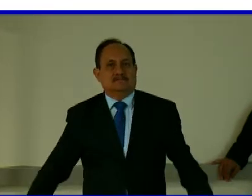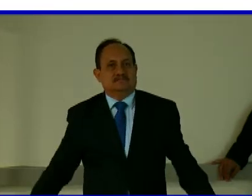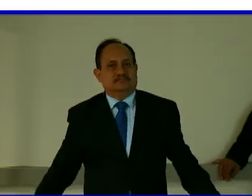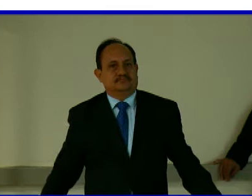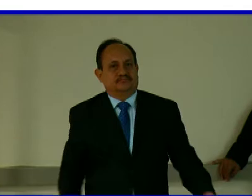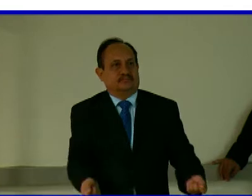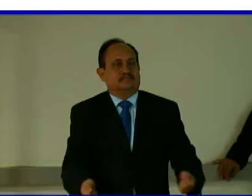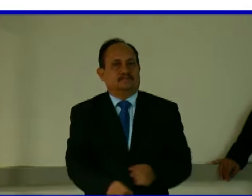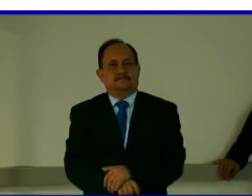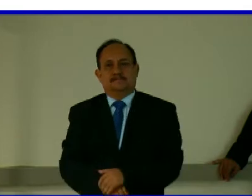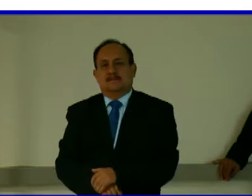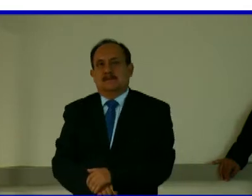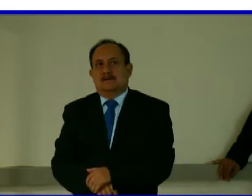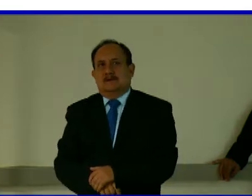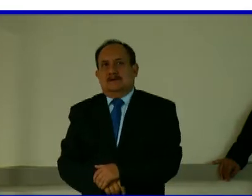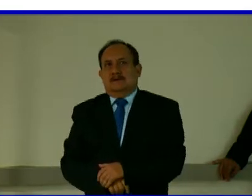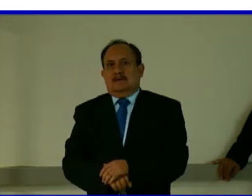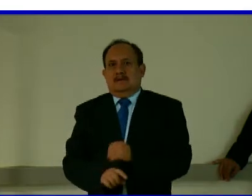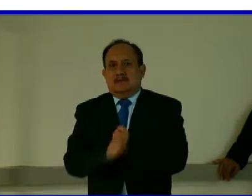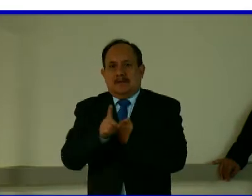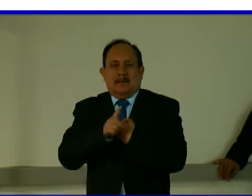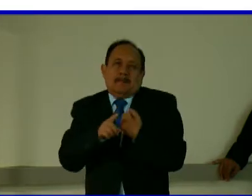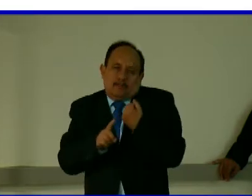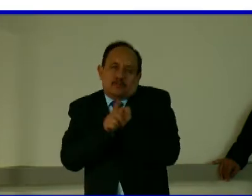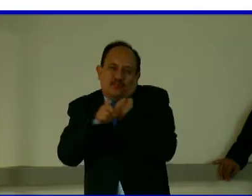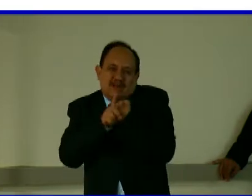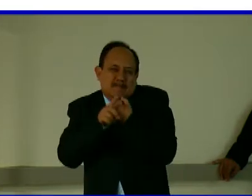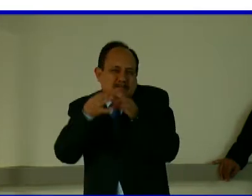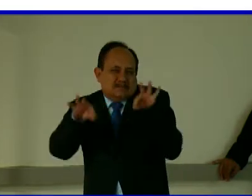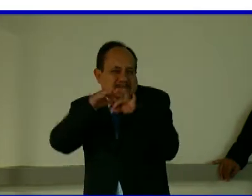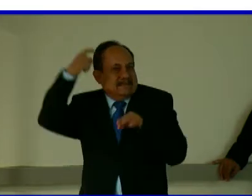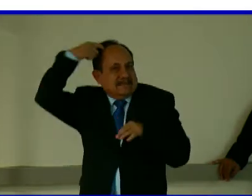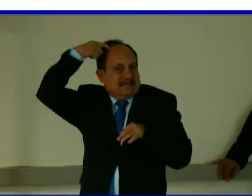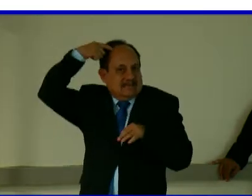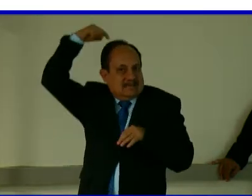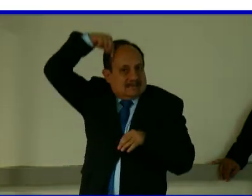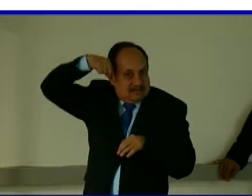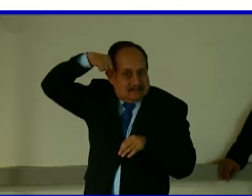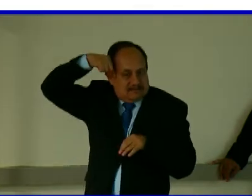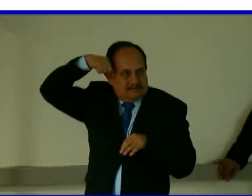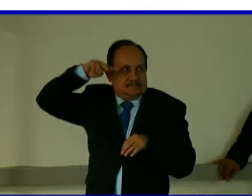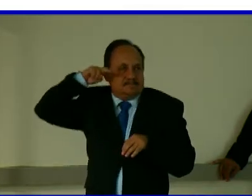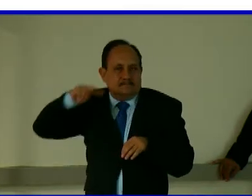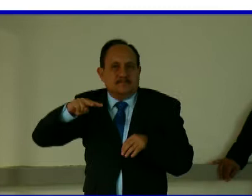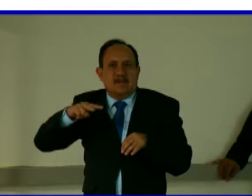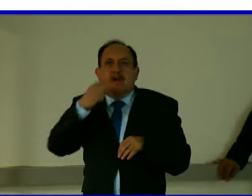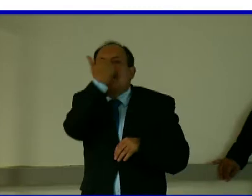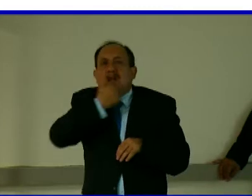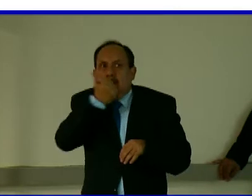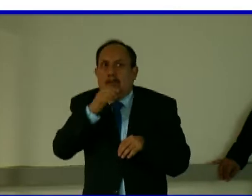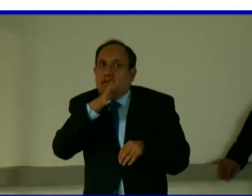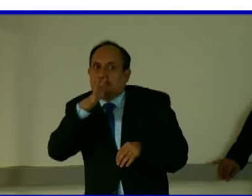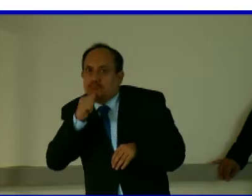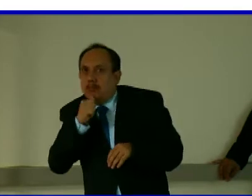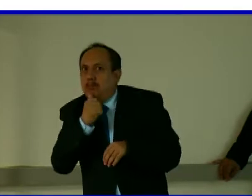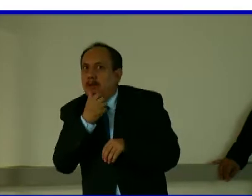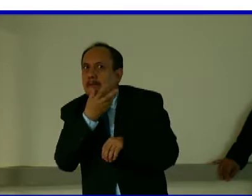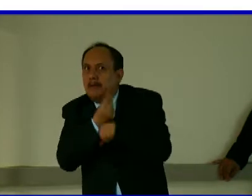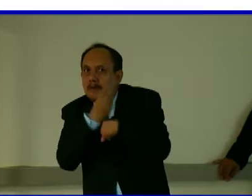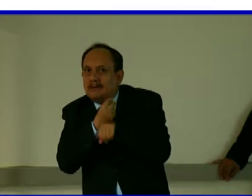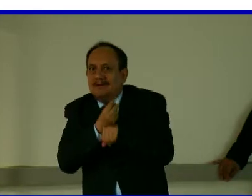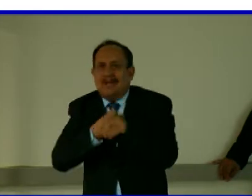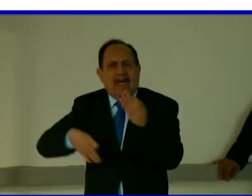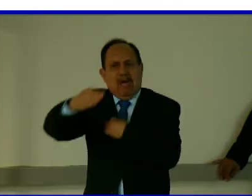invisibles porque ocurren en el cerebro. Y en ese momento, cuando el estudiante no puede hacer algo, pues todo el